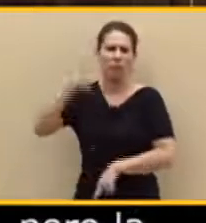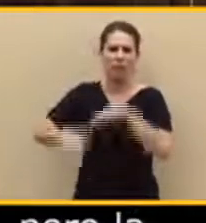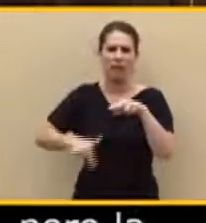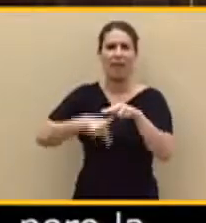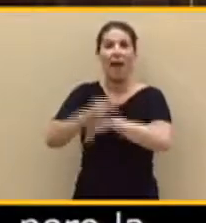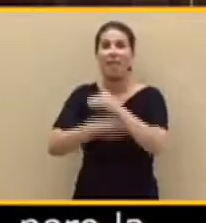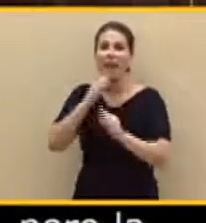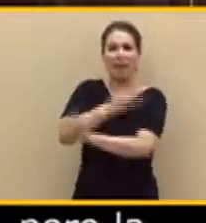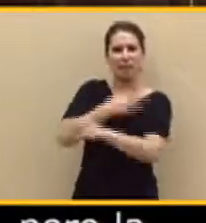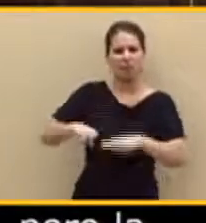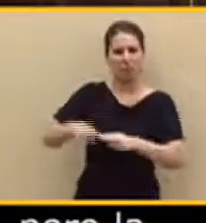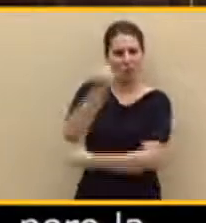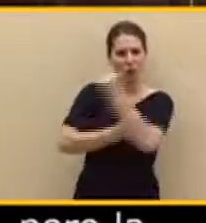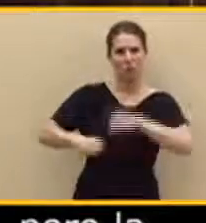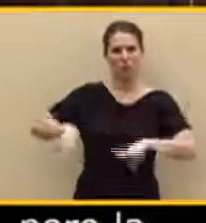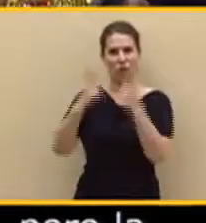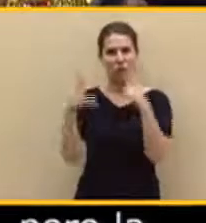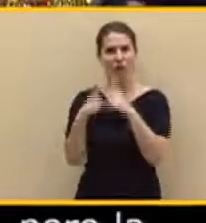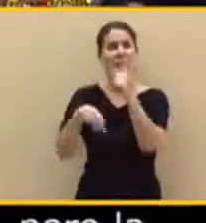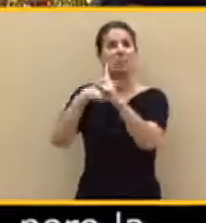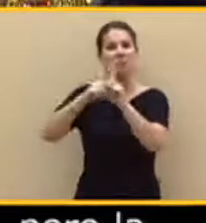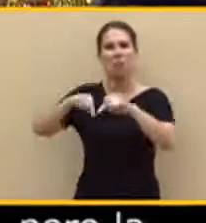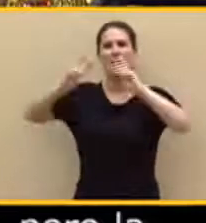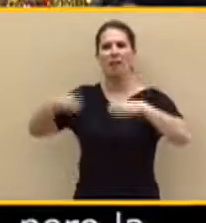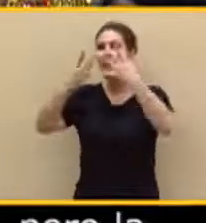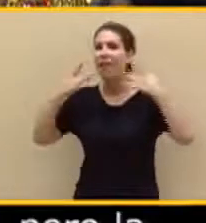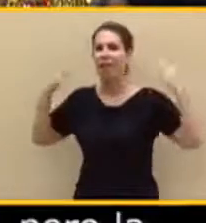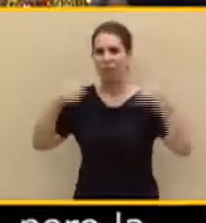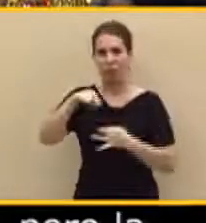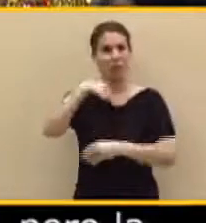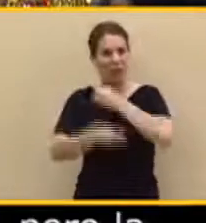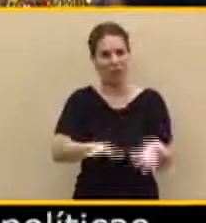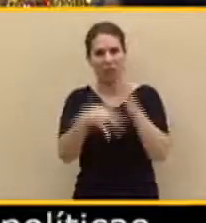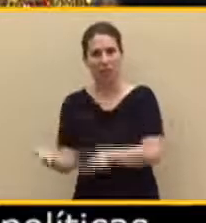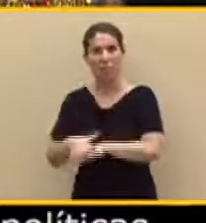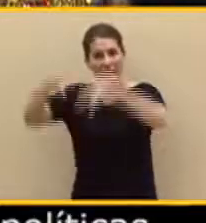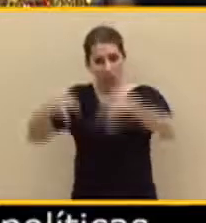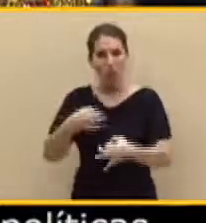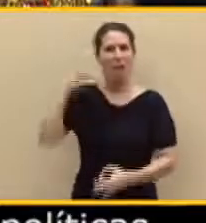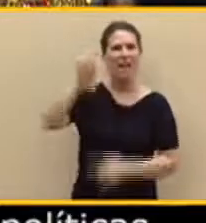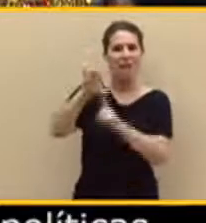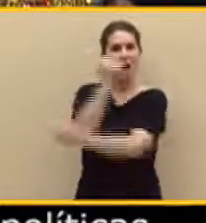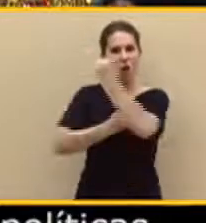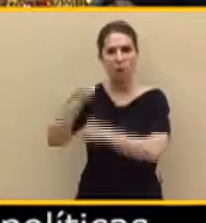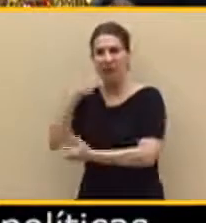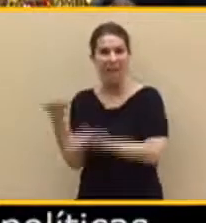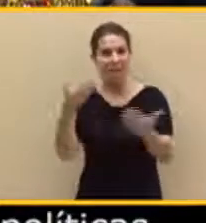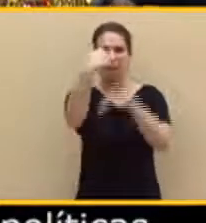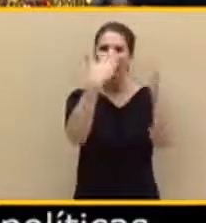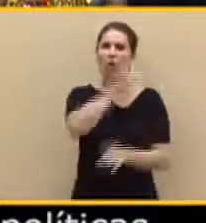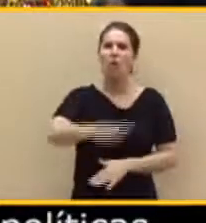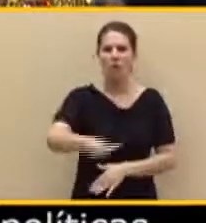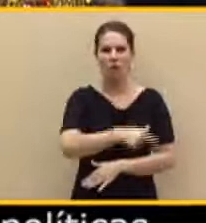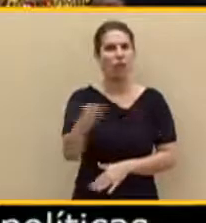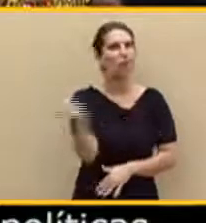con políticas sociales y con políticas de regeneración que aseguren que en un país la economía está al servicio de los ciudadanos y no de las